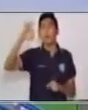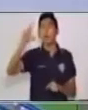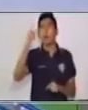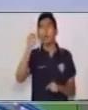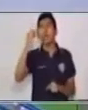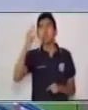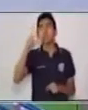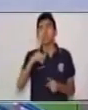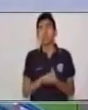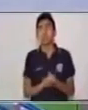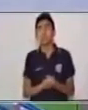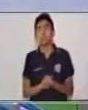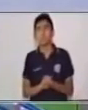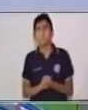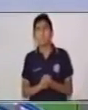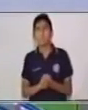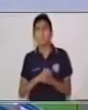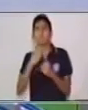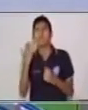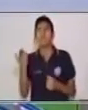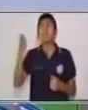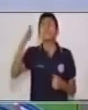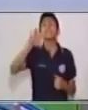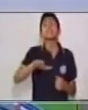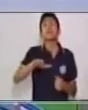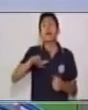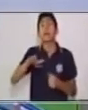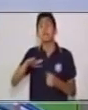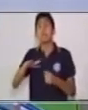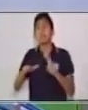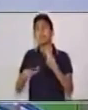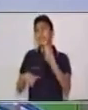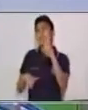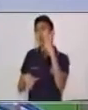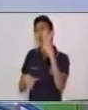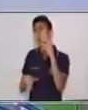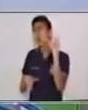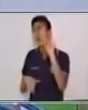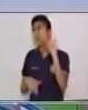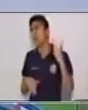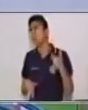Luego voy a subrayar la segunda proposición.